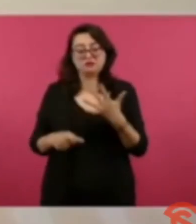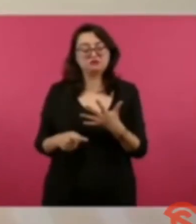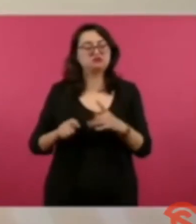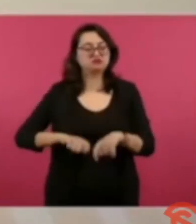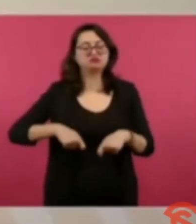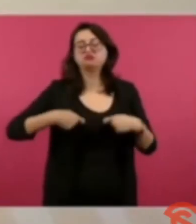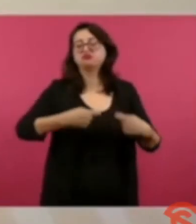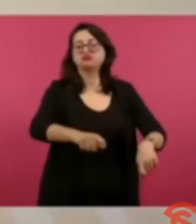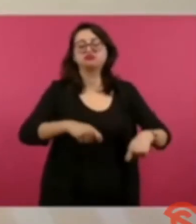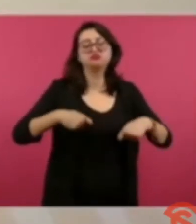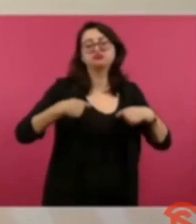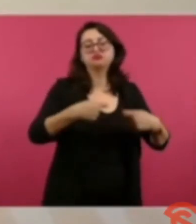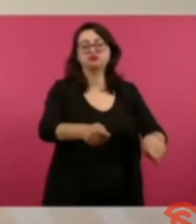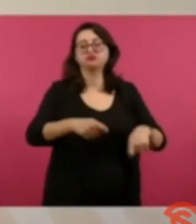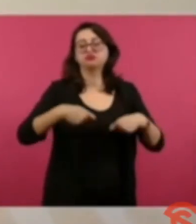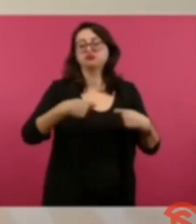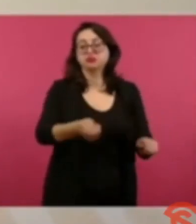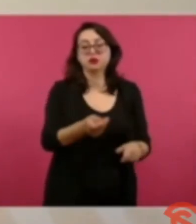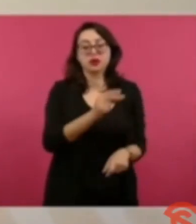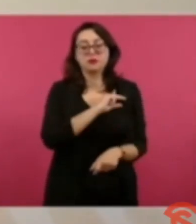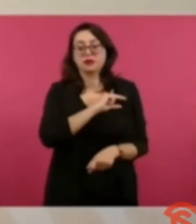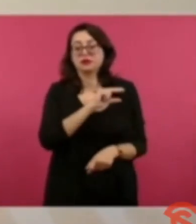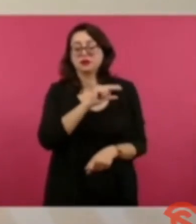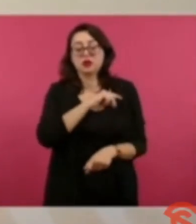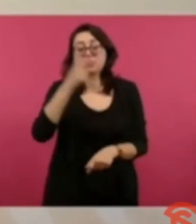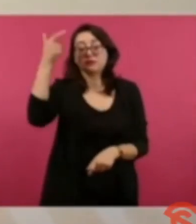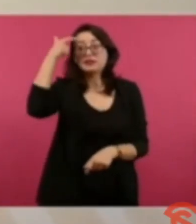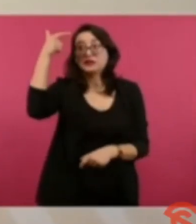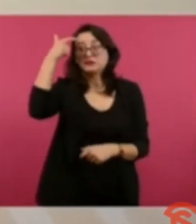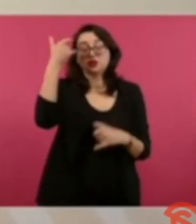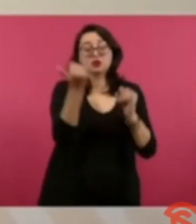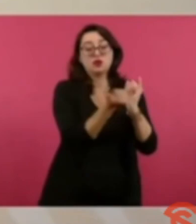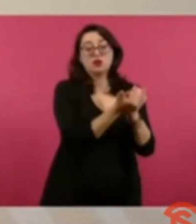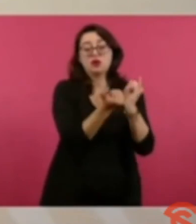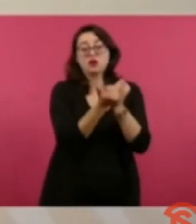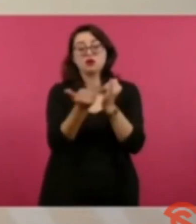años de gobiernos neoliberales.